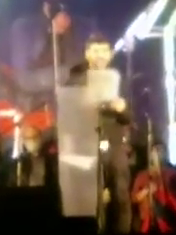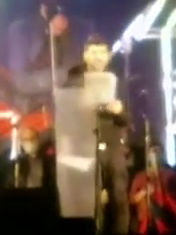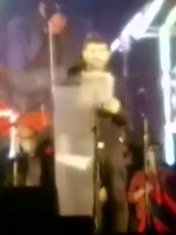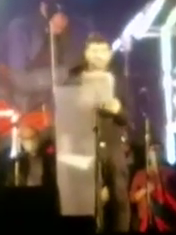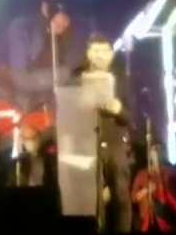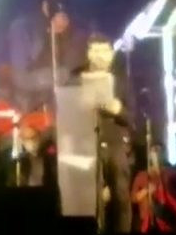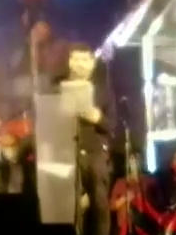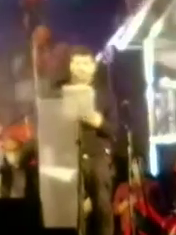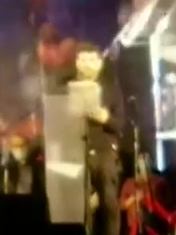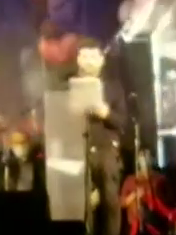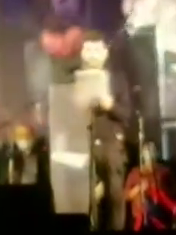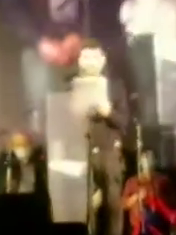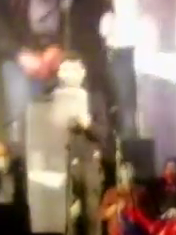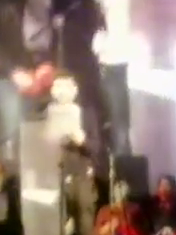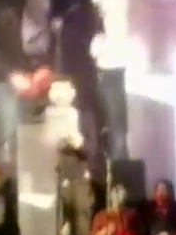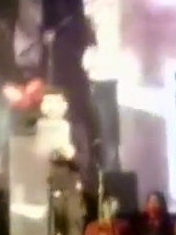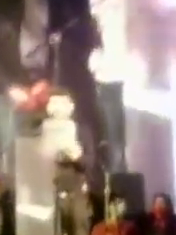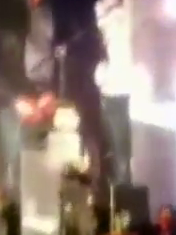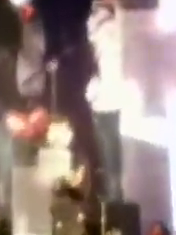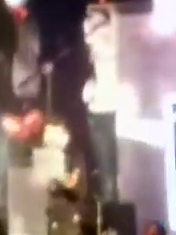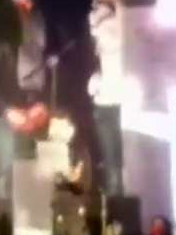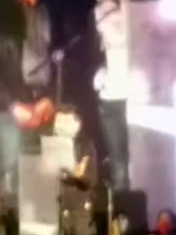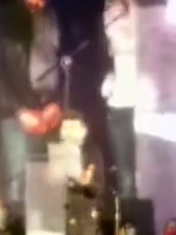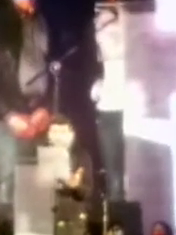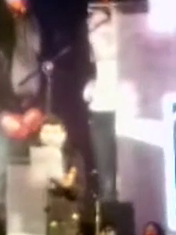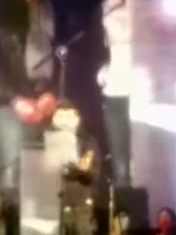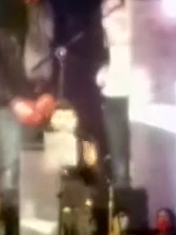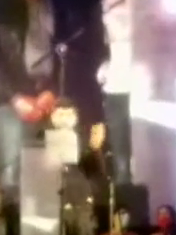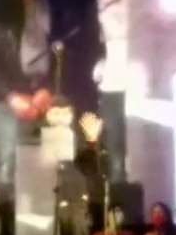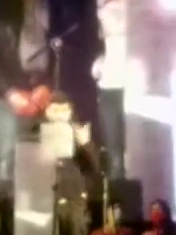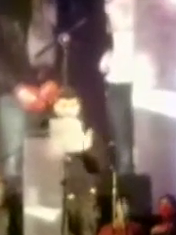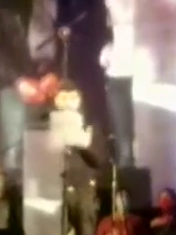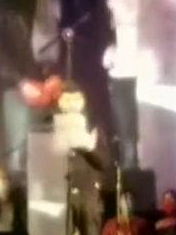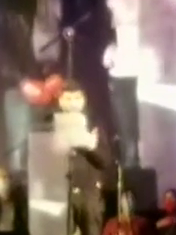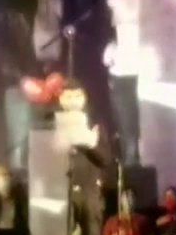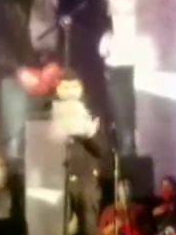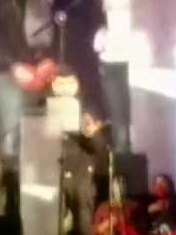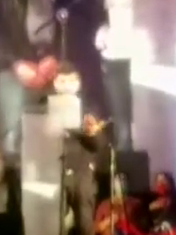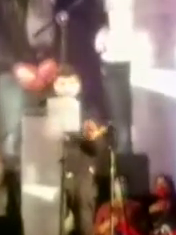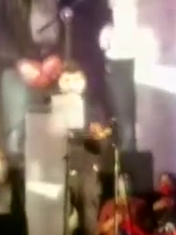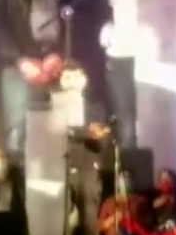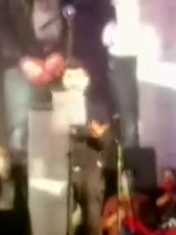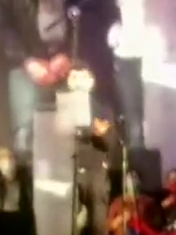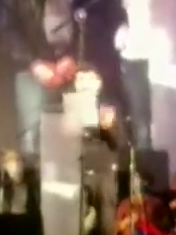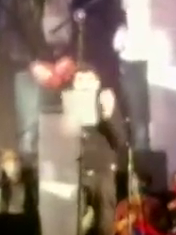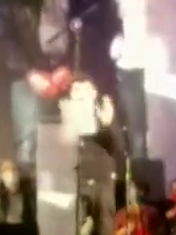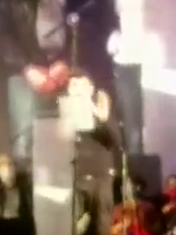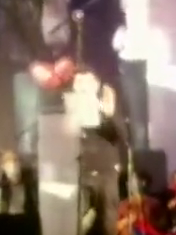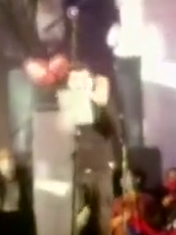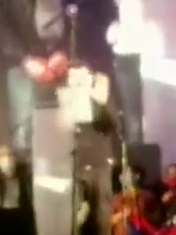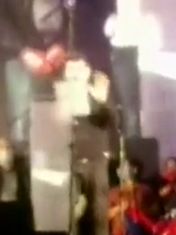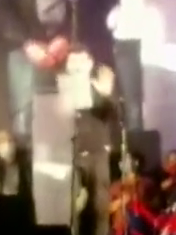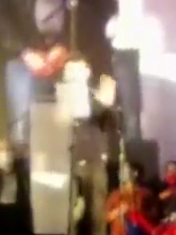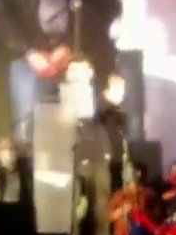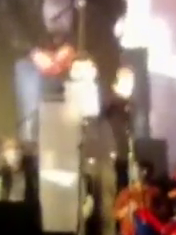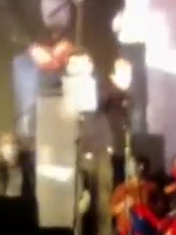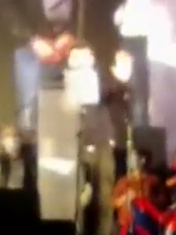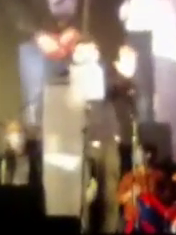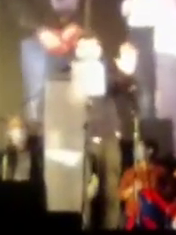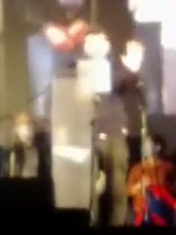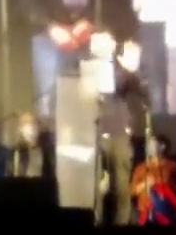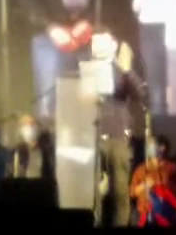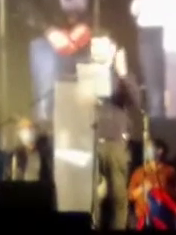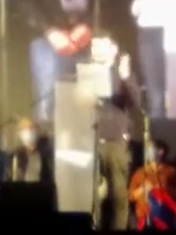que recordar que ante el recorte de los derechos políticos para toda la ciudadanía que supuso la restricción del derecho de reunión, la Comisión solicitó a los